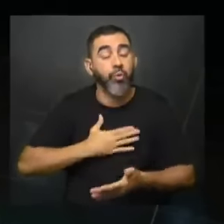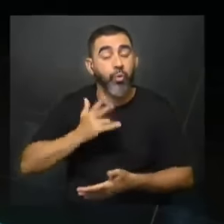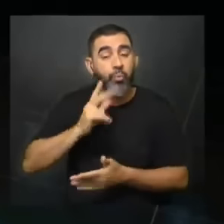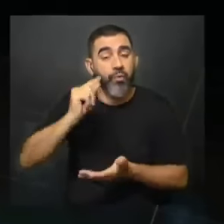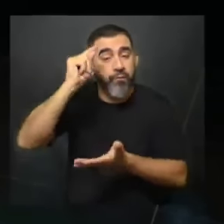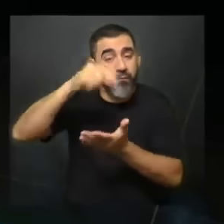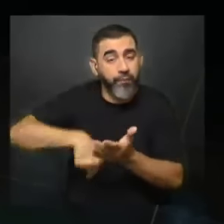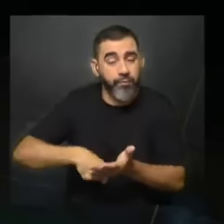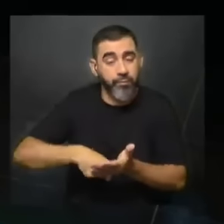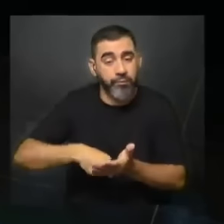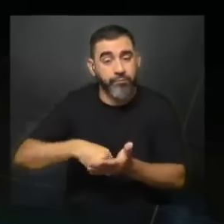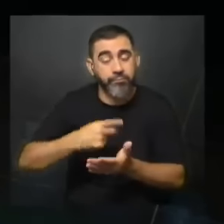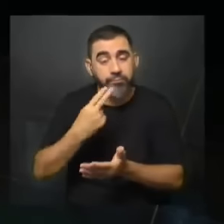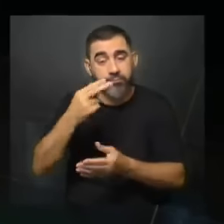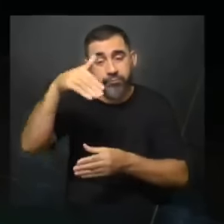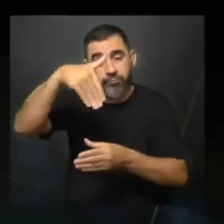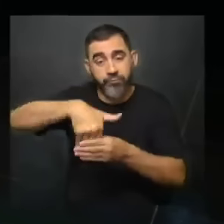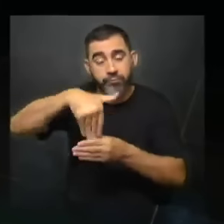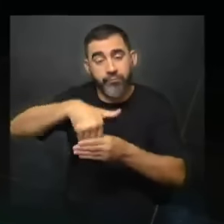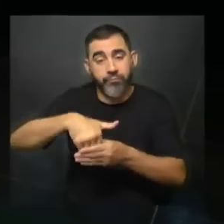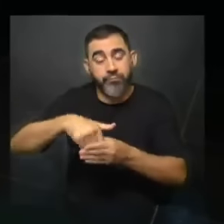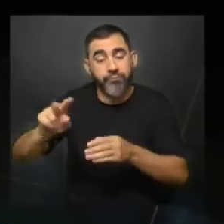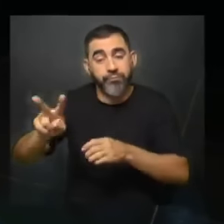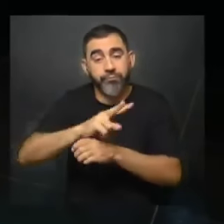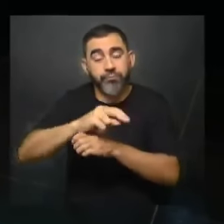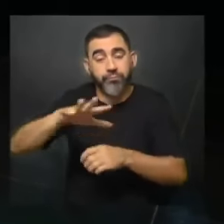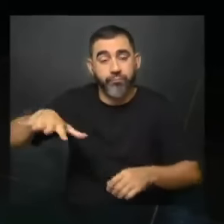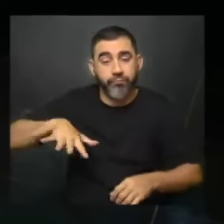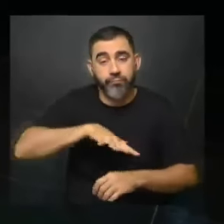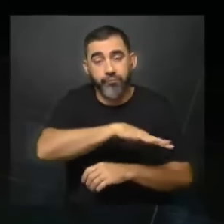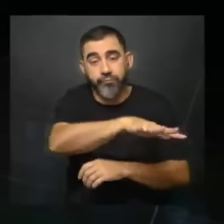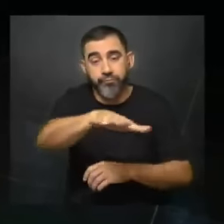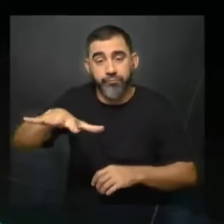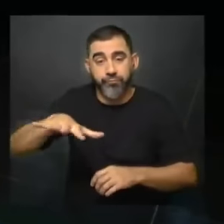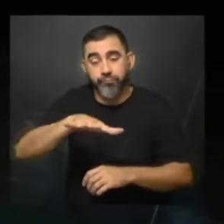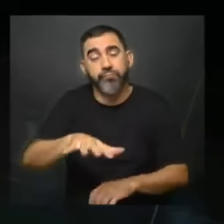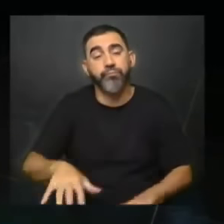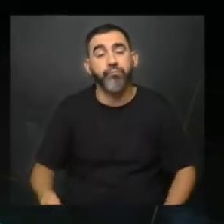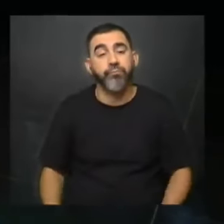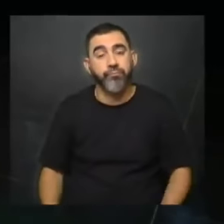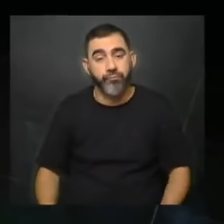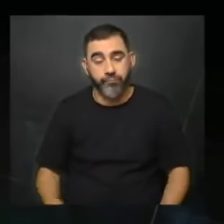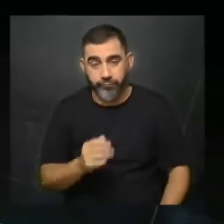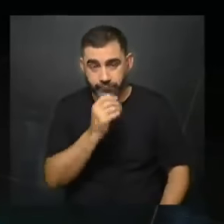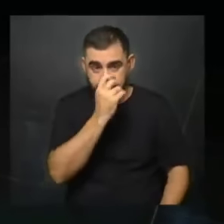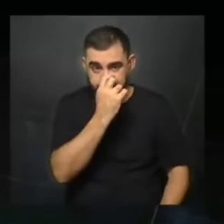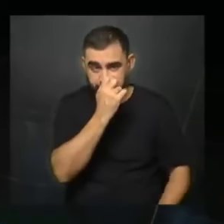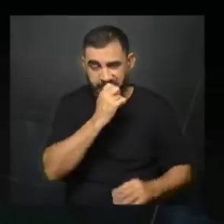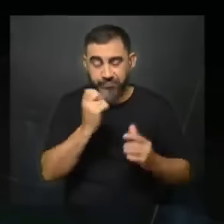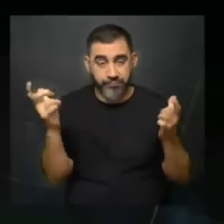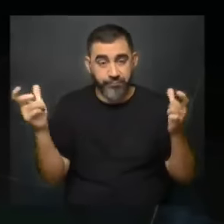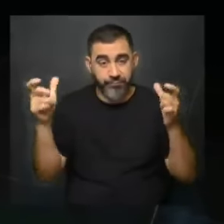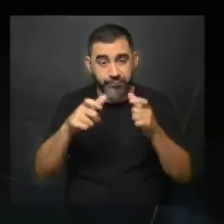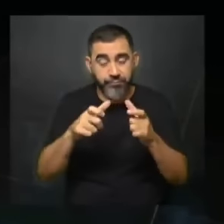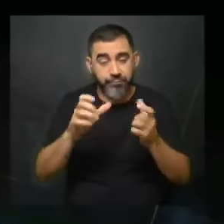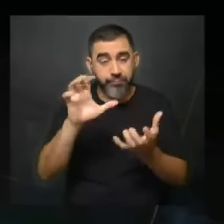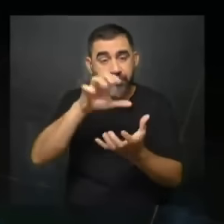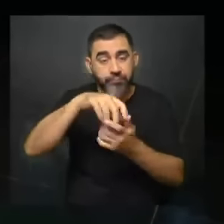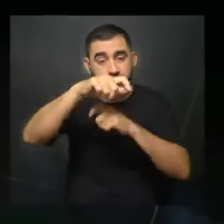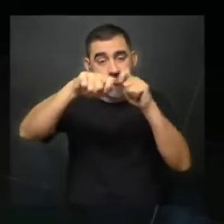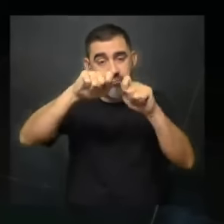firmaron a favor de habilitar un plebiscito sobre aspectos provisionales en una ceremonia realizada en la sede del